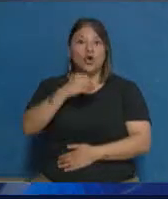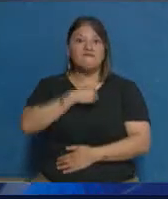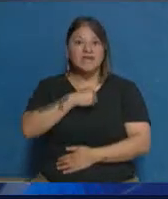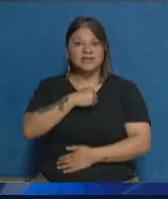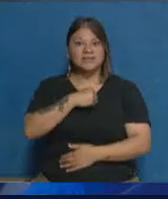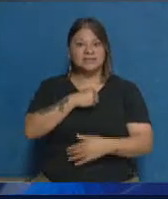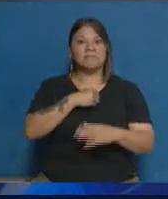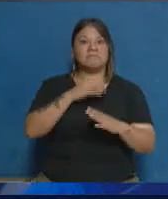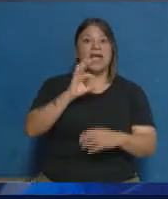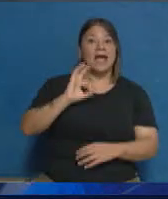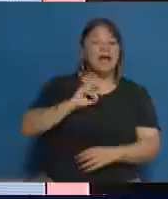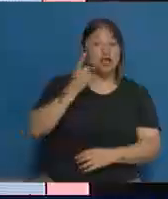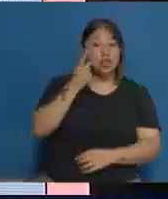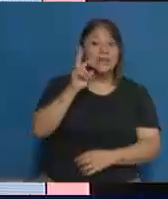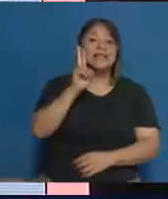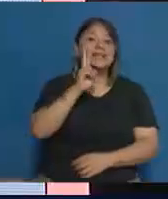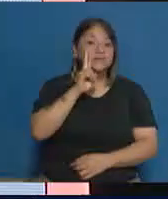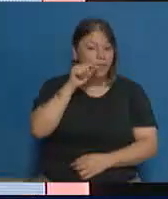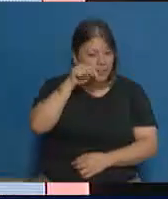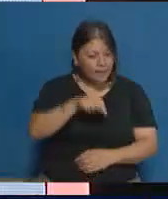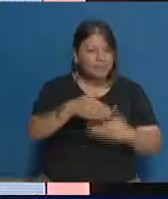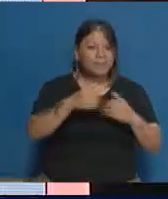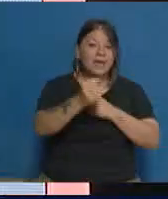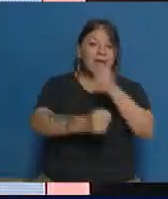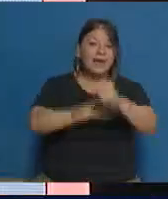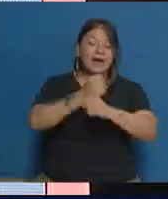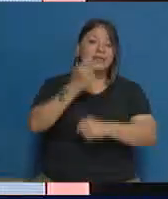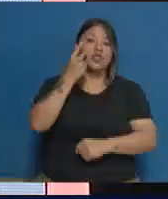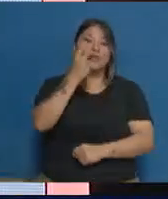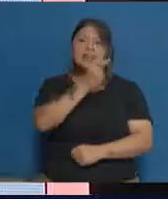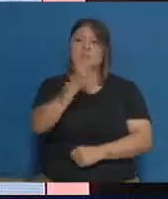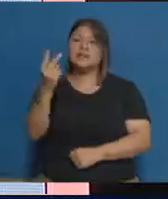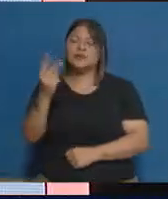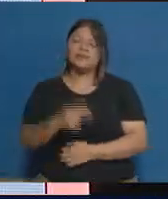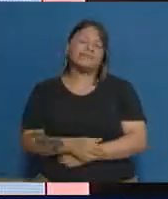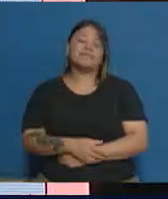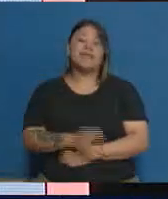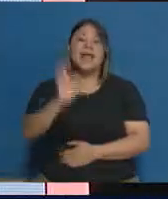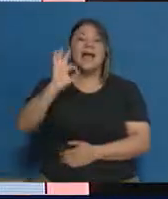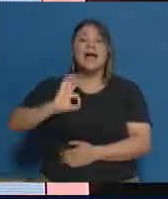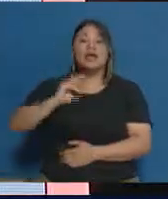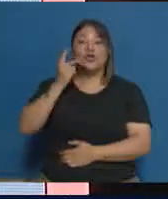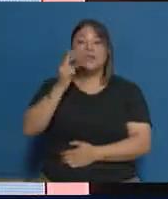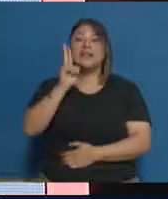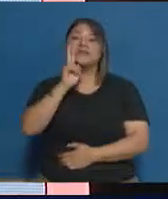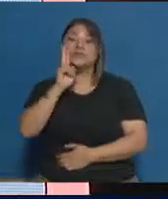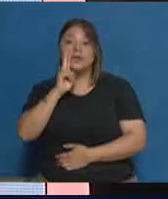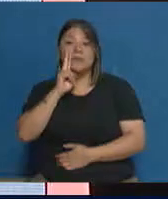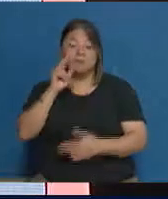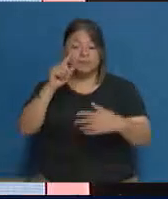del 2019, que se mide desde ese año hasta el 2022. Y fíjense ustedes, en el 2019,